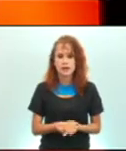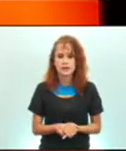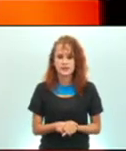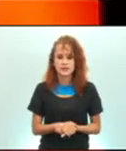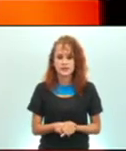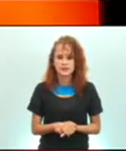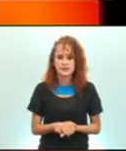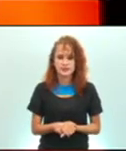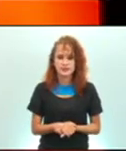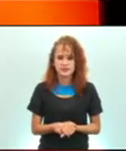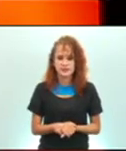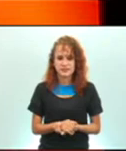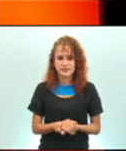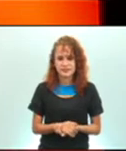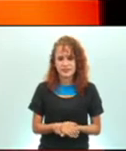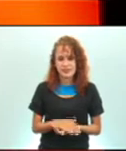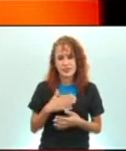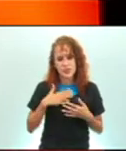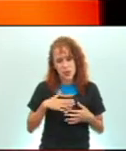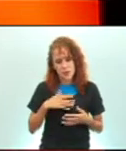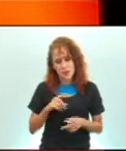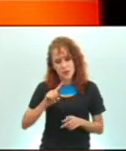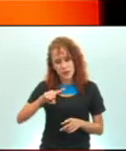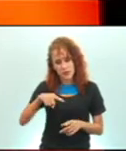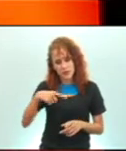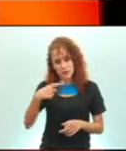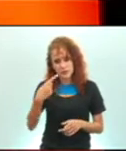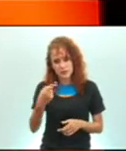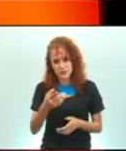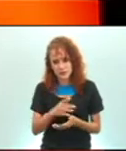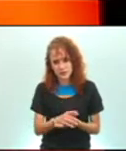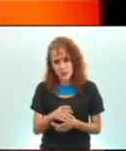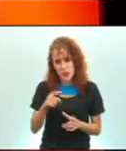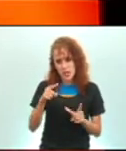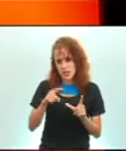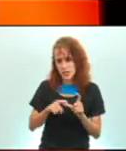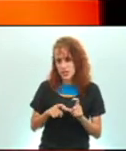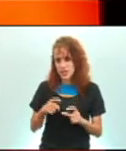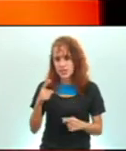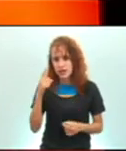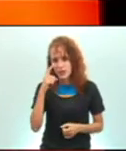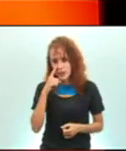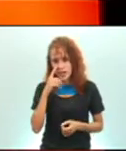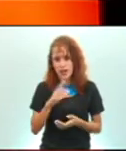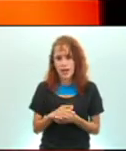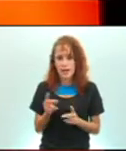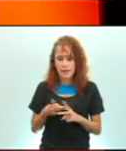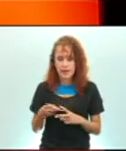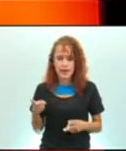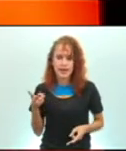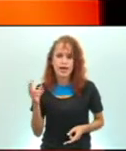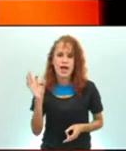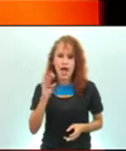fenómenos meteorológicos. Sin más, los dejo y los espero en un próximo encuentro con las ciencias naturales para seguir